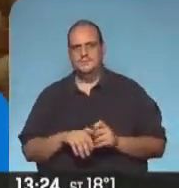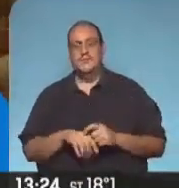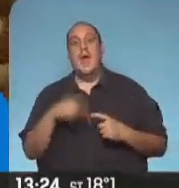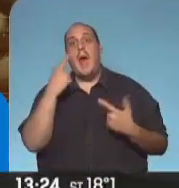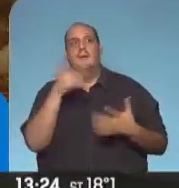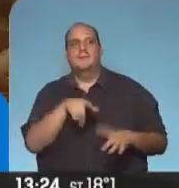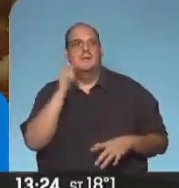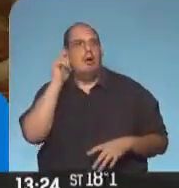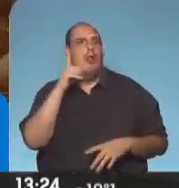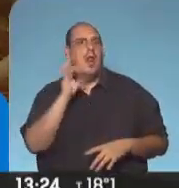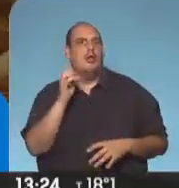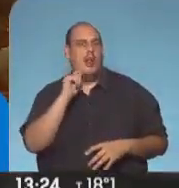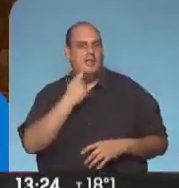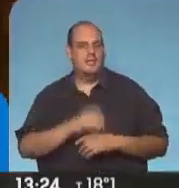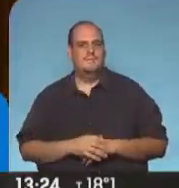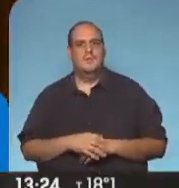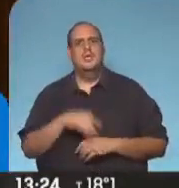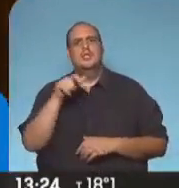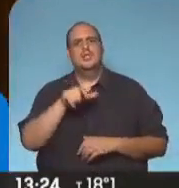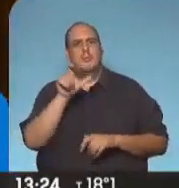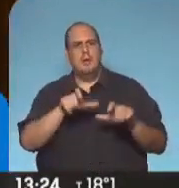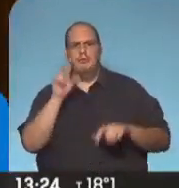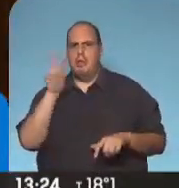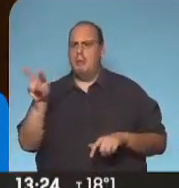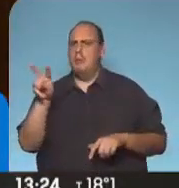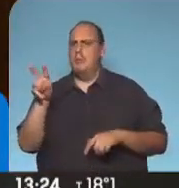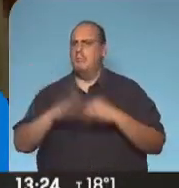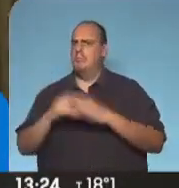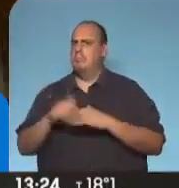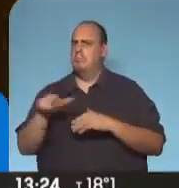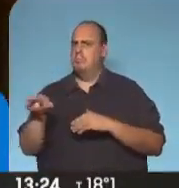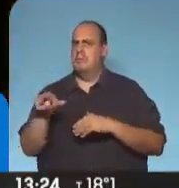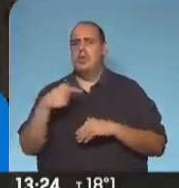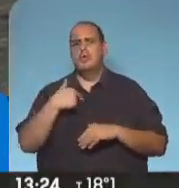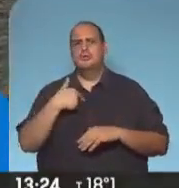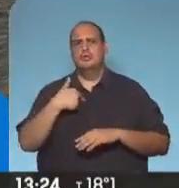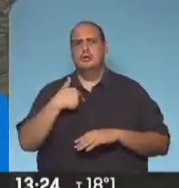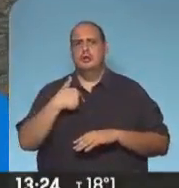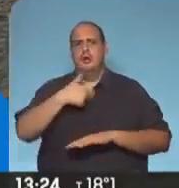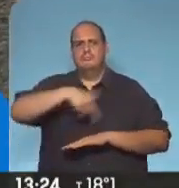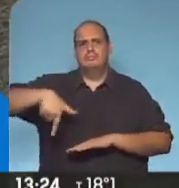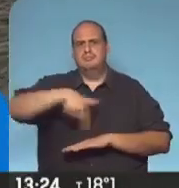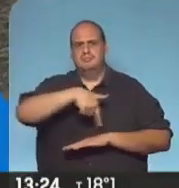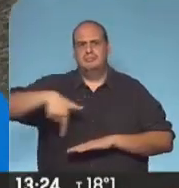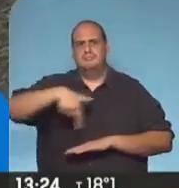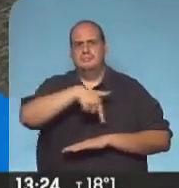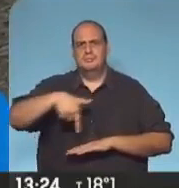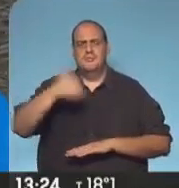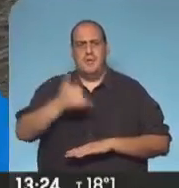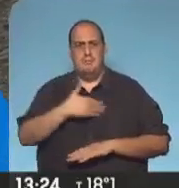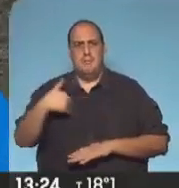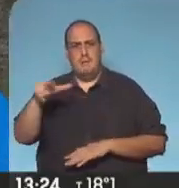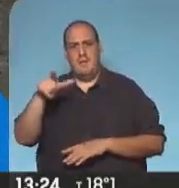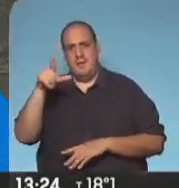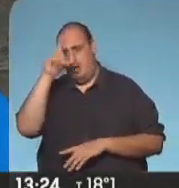algo productivo. Y vi que había gente haciéndolas y dije, bueno, también tengo una impresora, puedo hacer. Tengo a mi mamá que